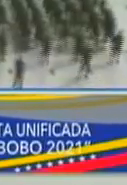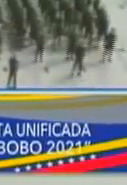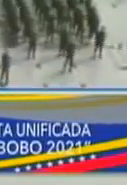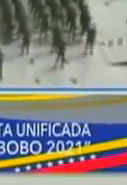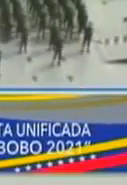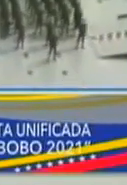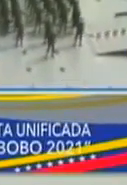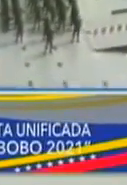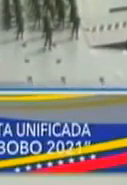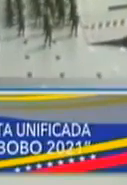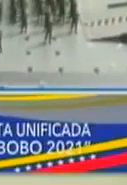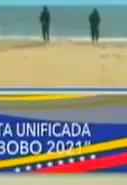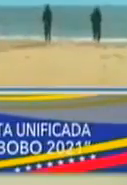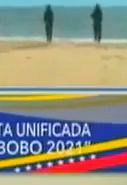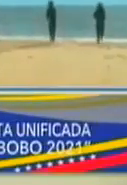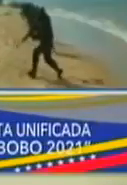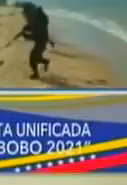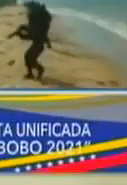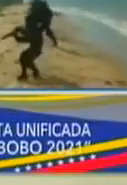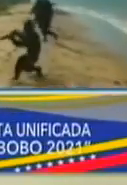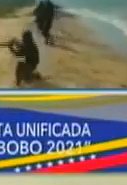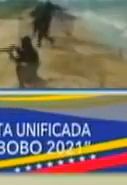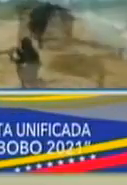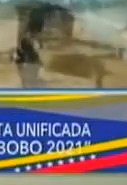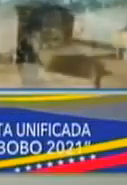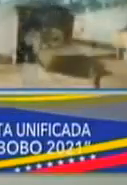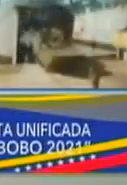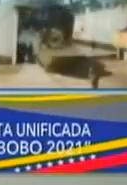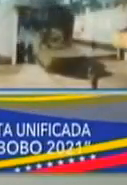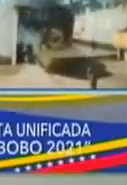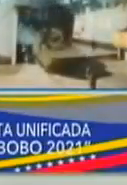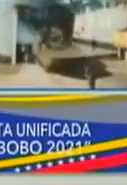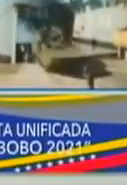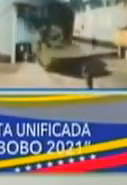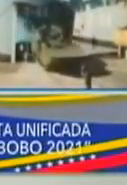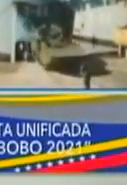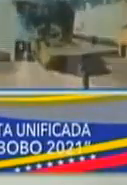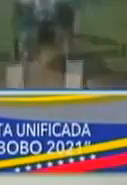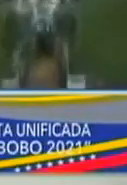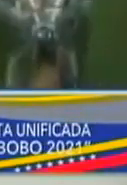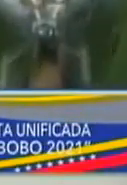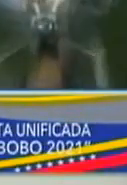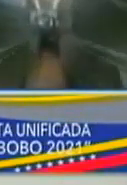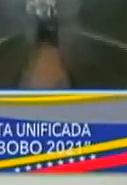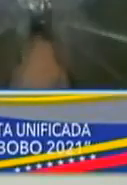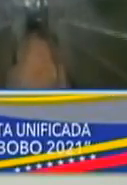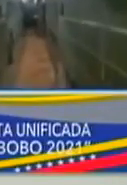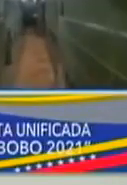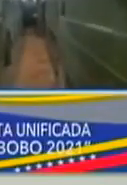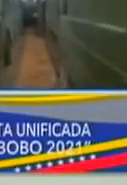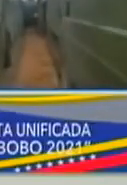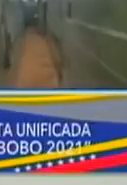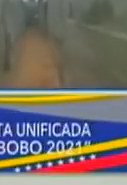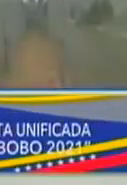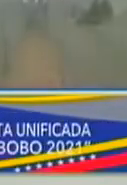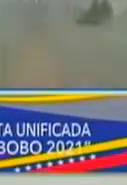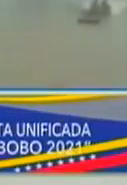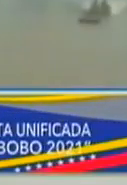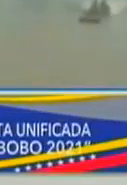paz. Todo esto lo hacemos por la paz. Por la paz de Venezuela, por la libertad de